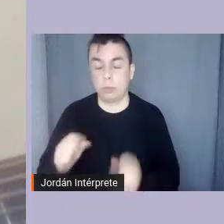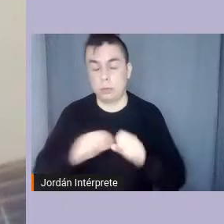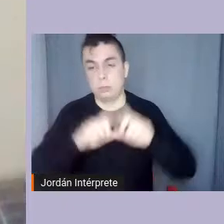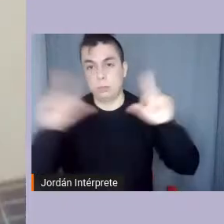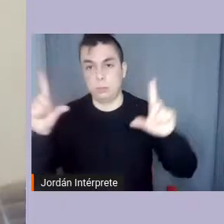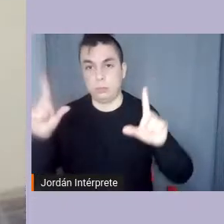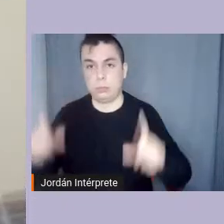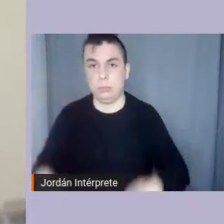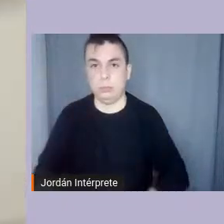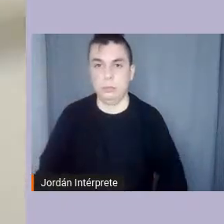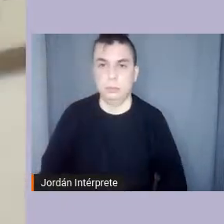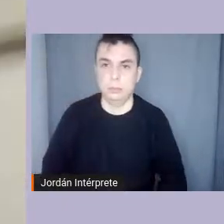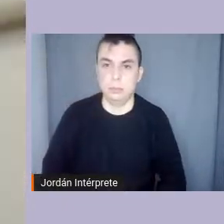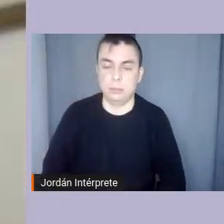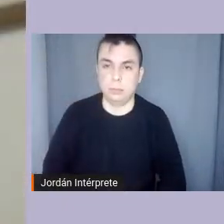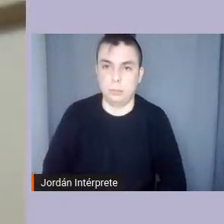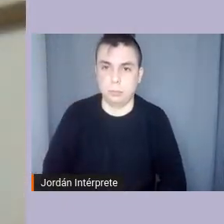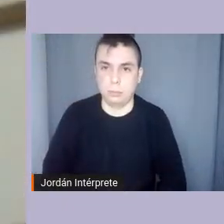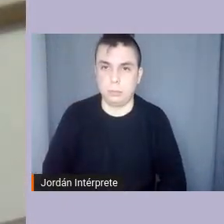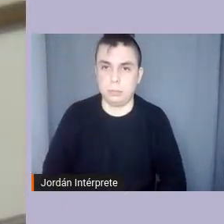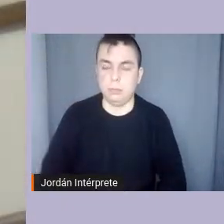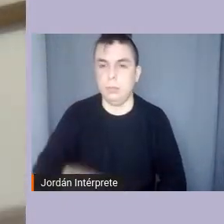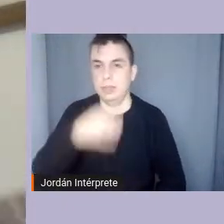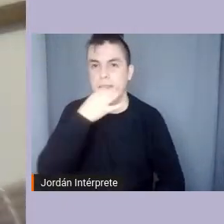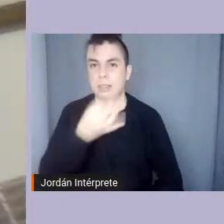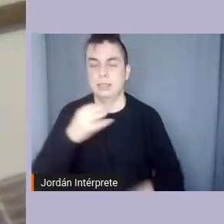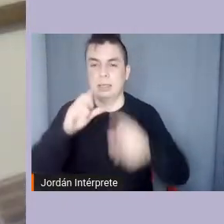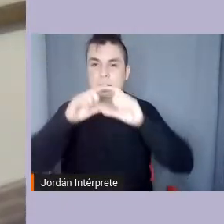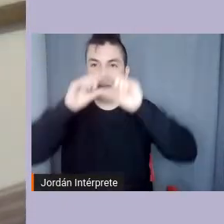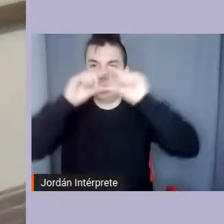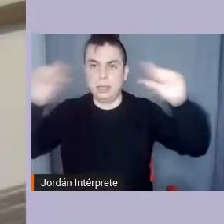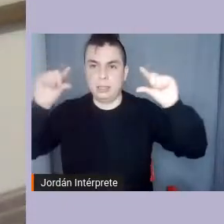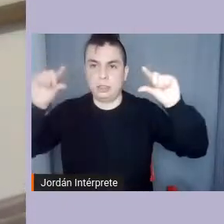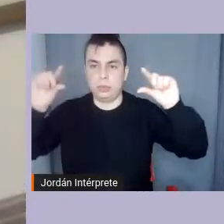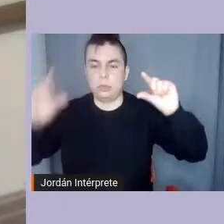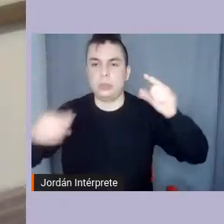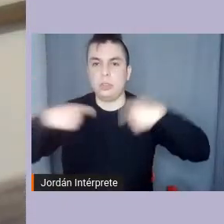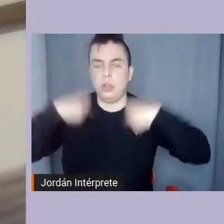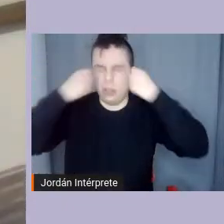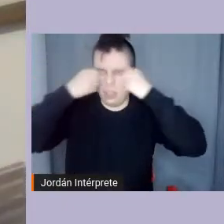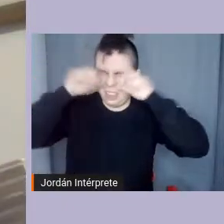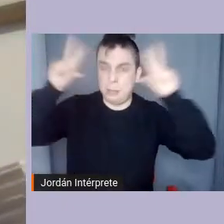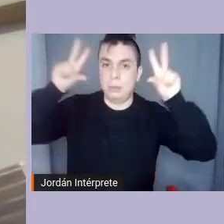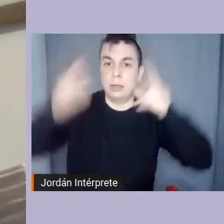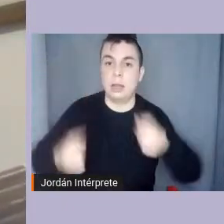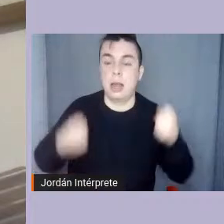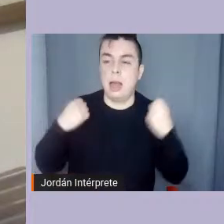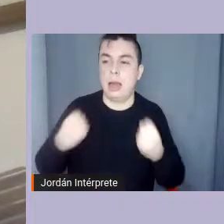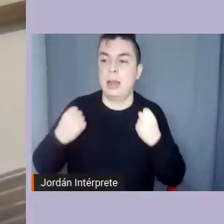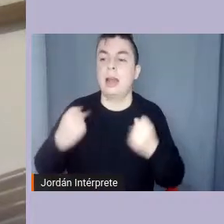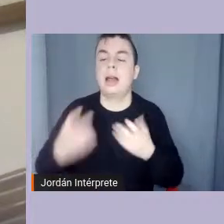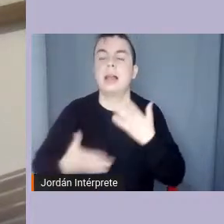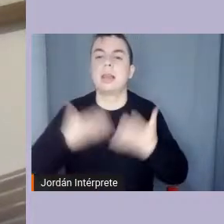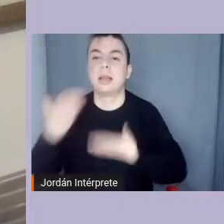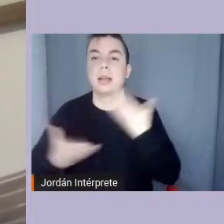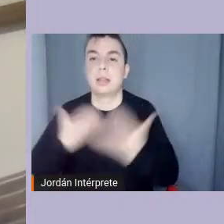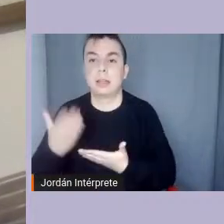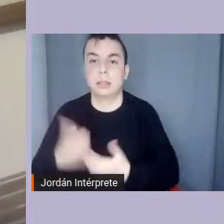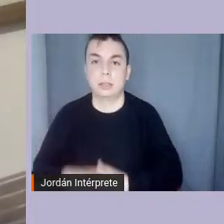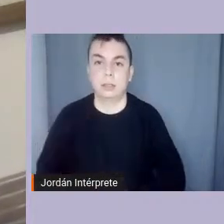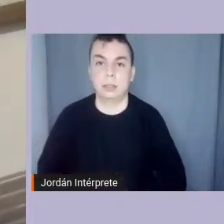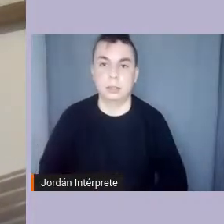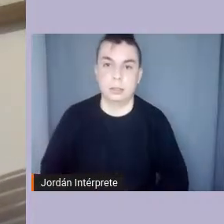canción de hoy desperté con ganas de cantar. Tengo que decirles que pensé en